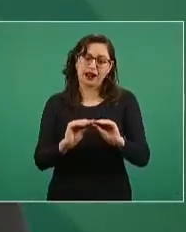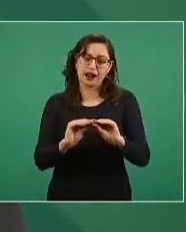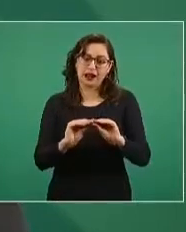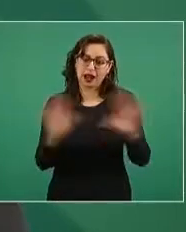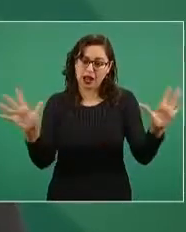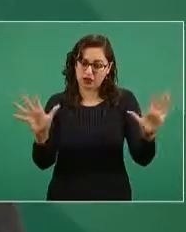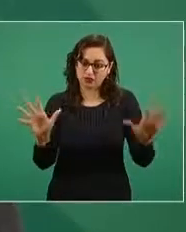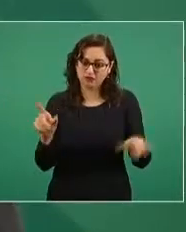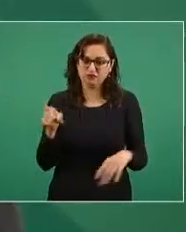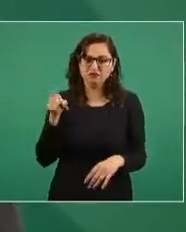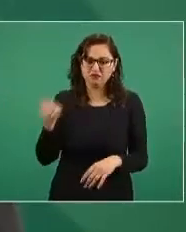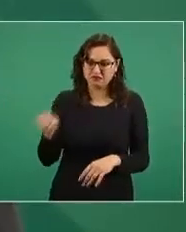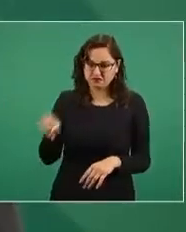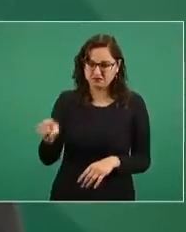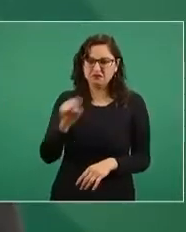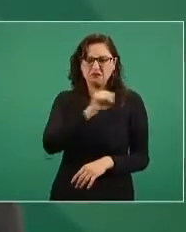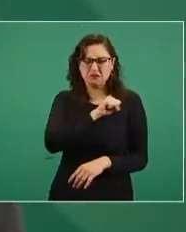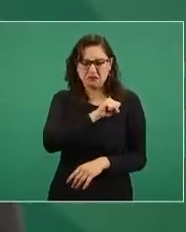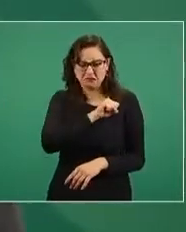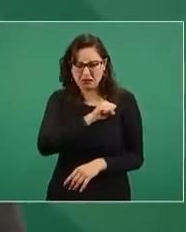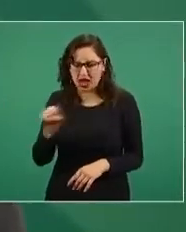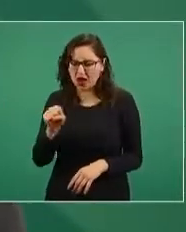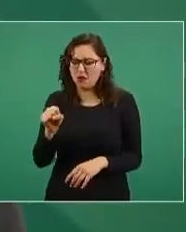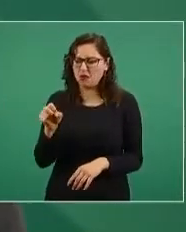al gandalla,